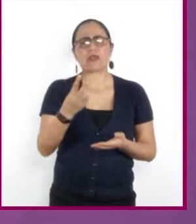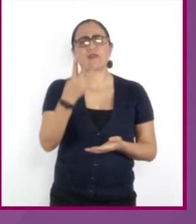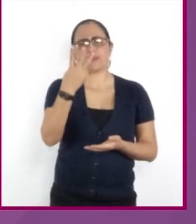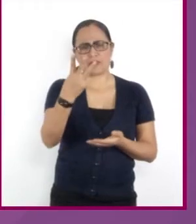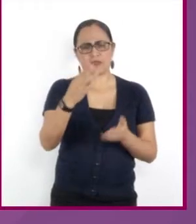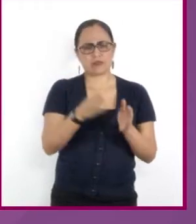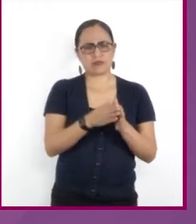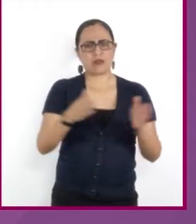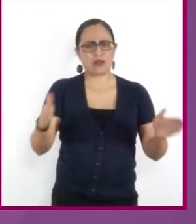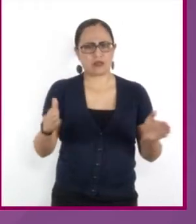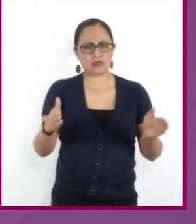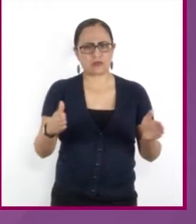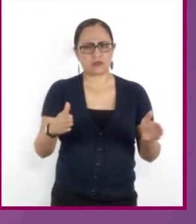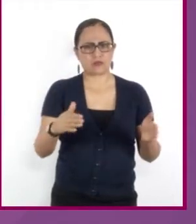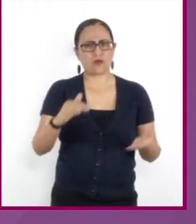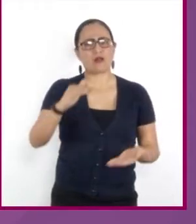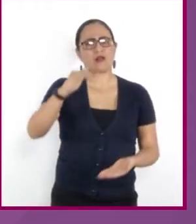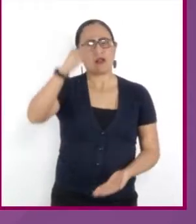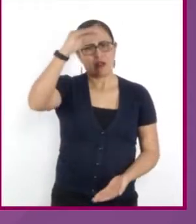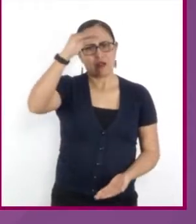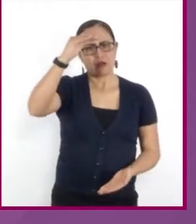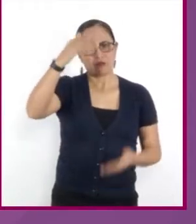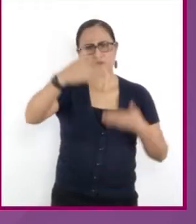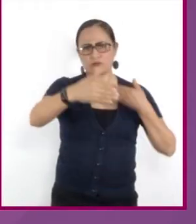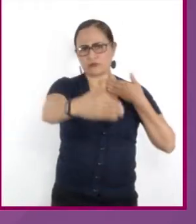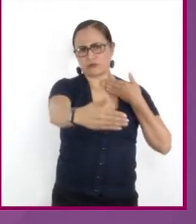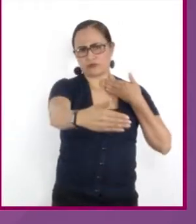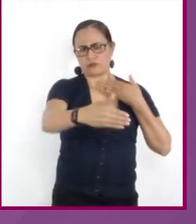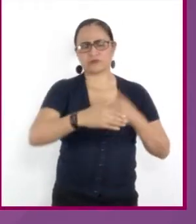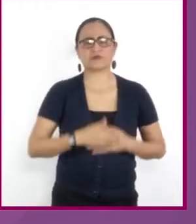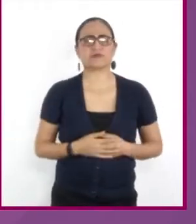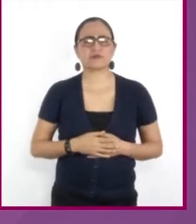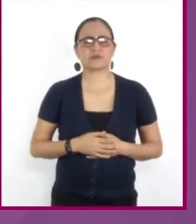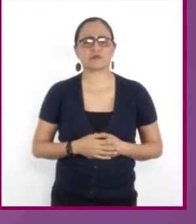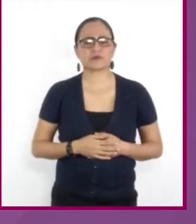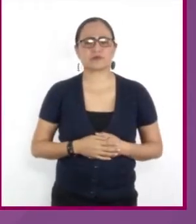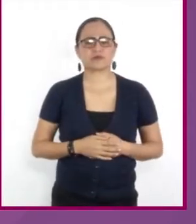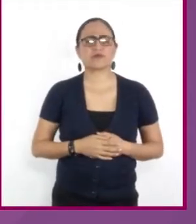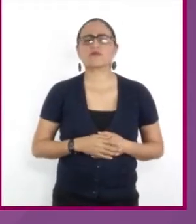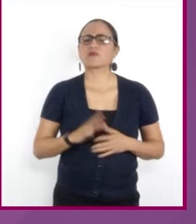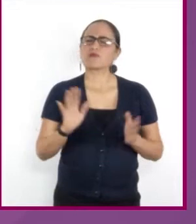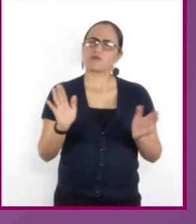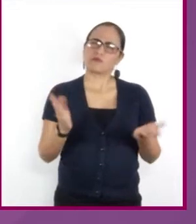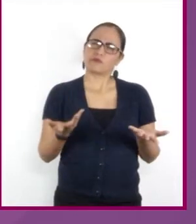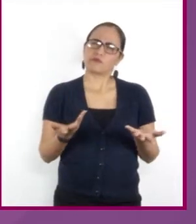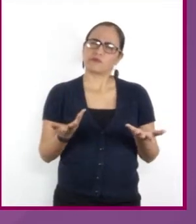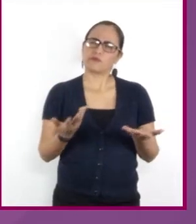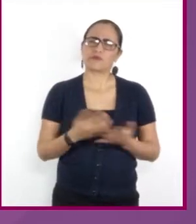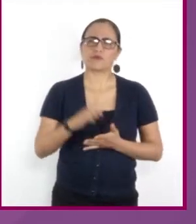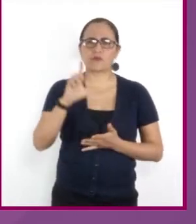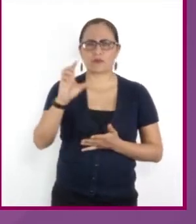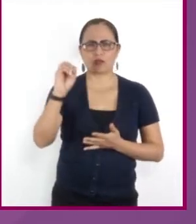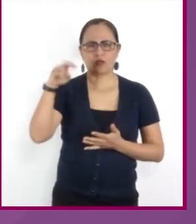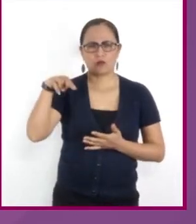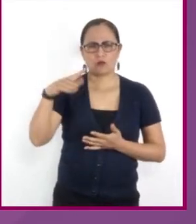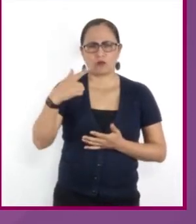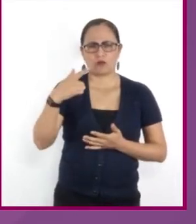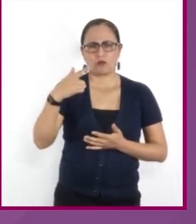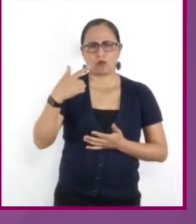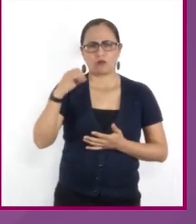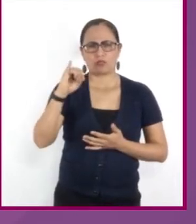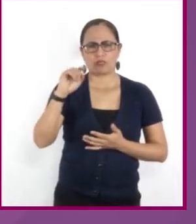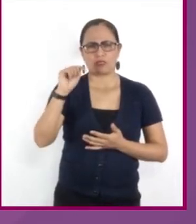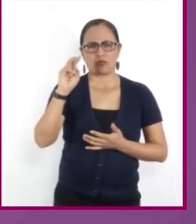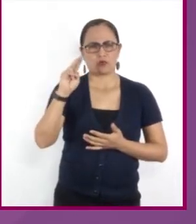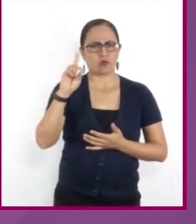ancho, largo y alto de un cuerpo. Si usamos longitudes, entonces la unidad de medida debe estar